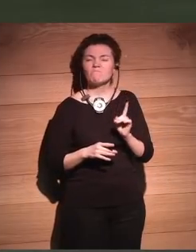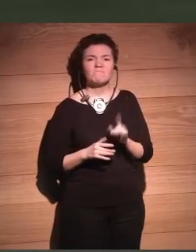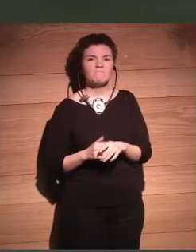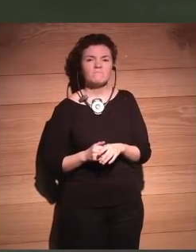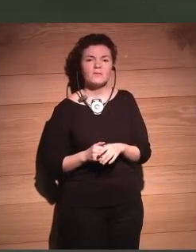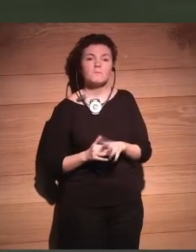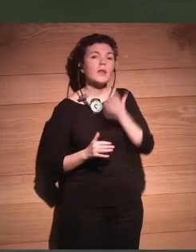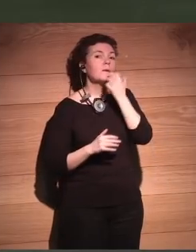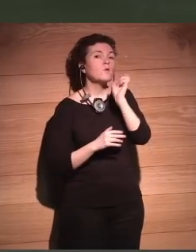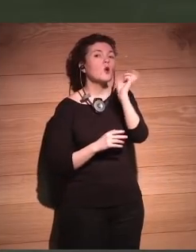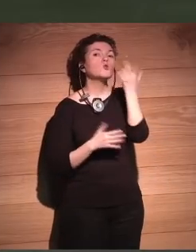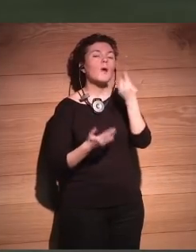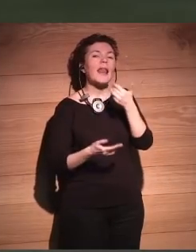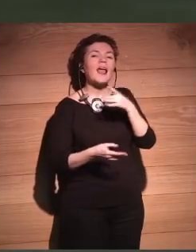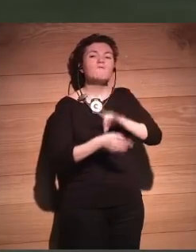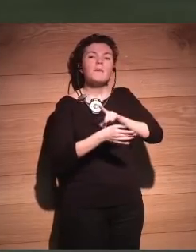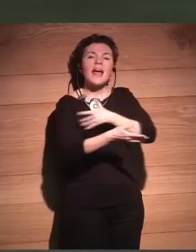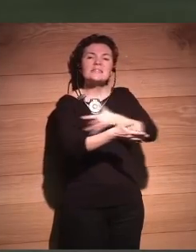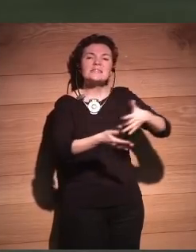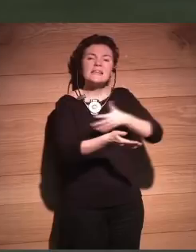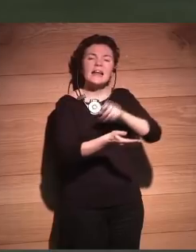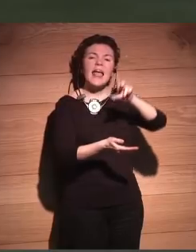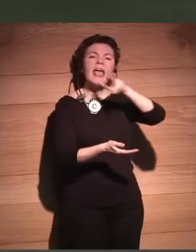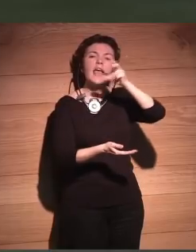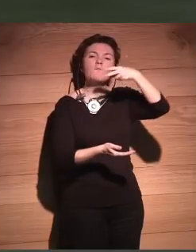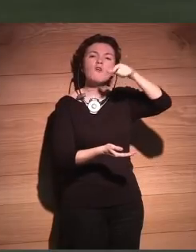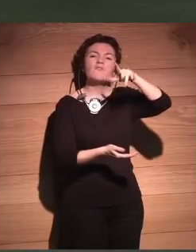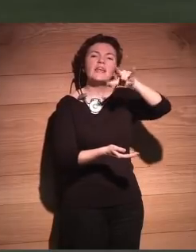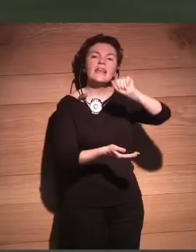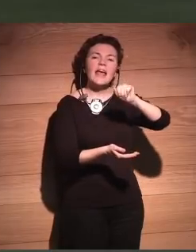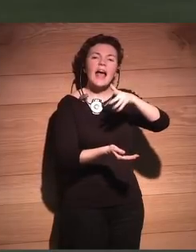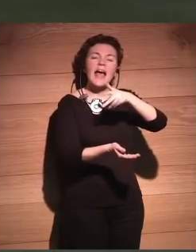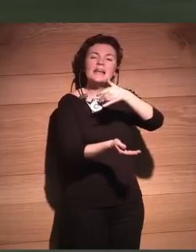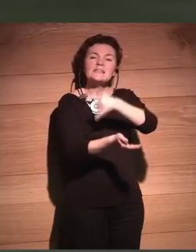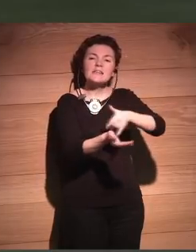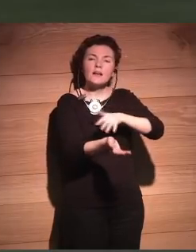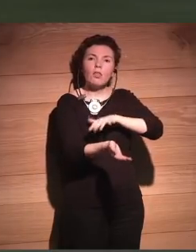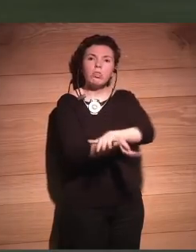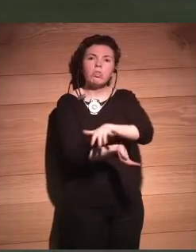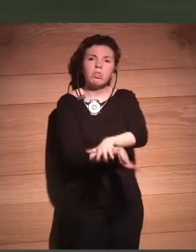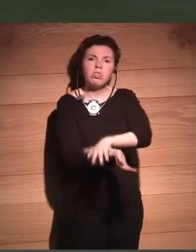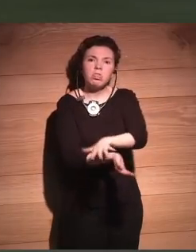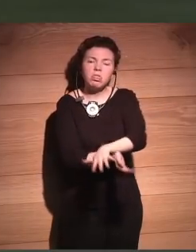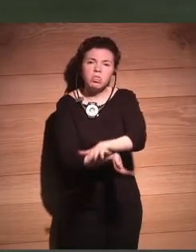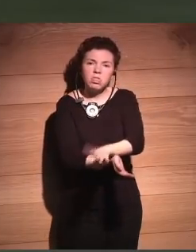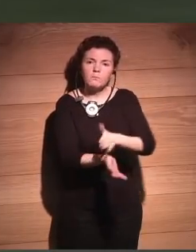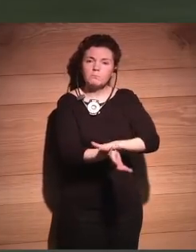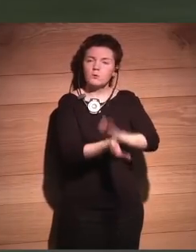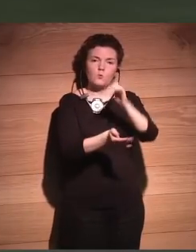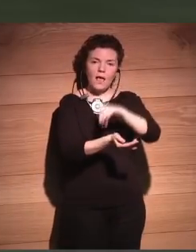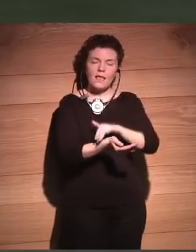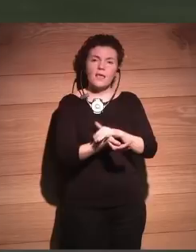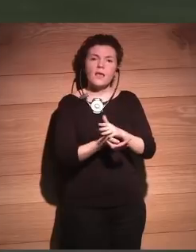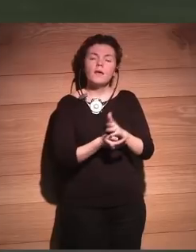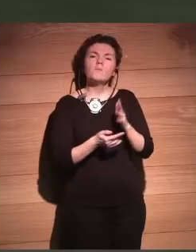Pero hay otro ejemplo que es la hemofilia, que es los diferentes tipos de hemofilia pues obedecen a diferentes factores,